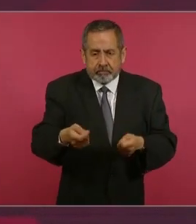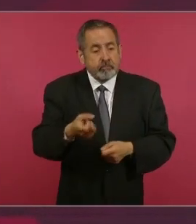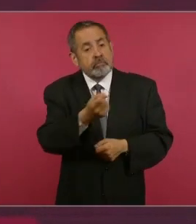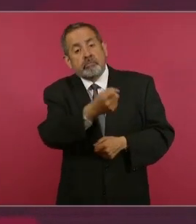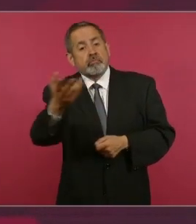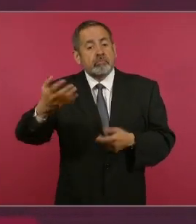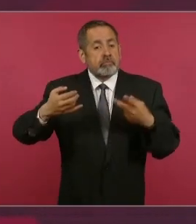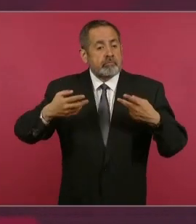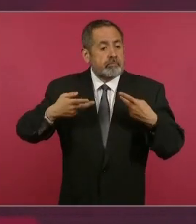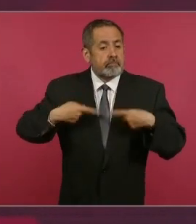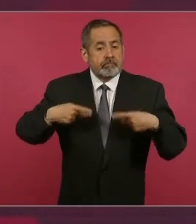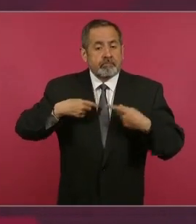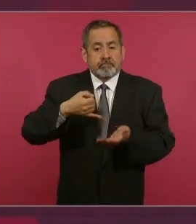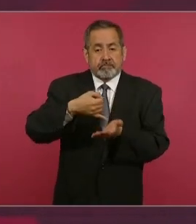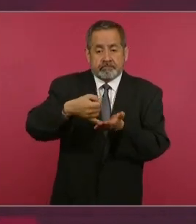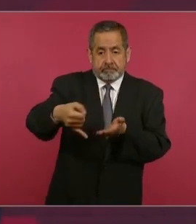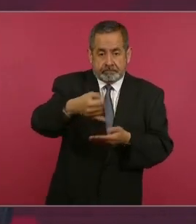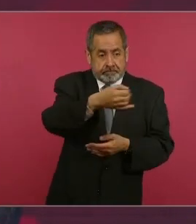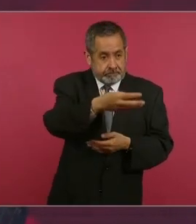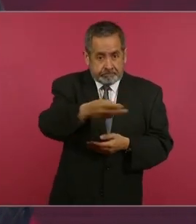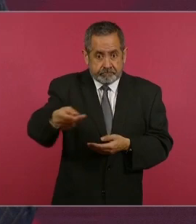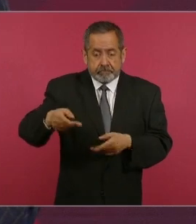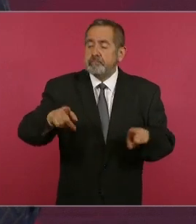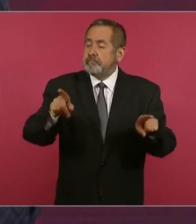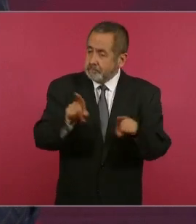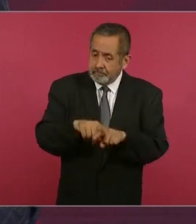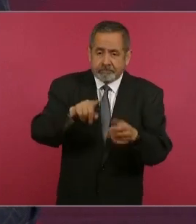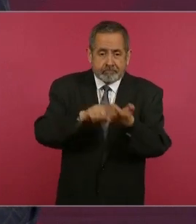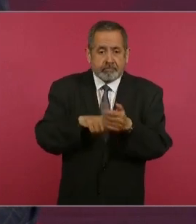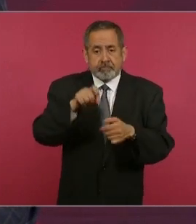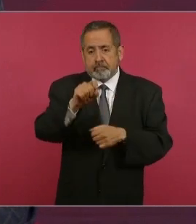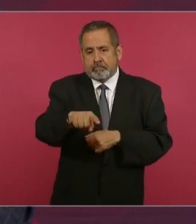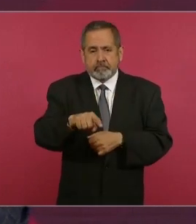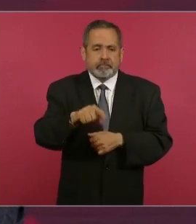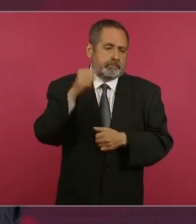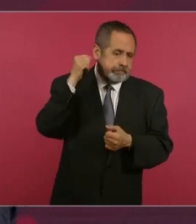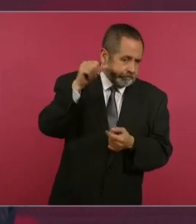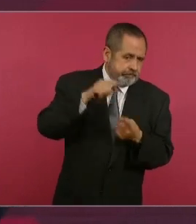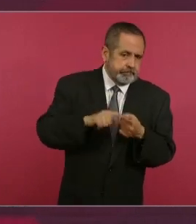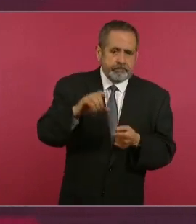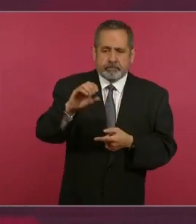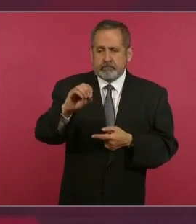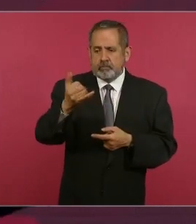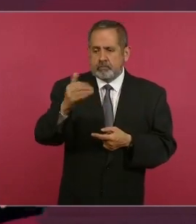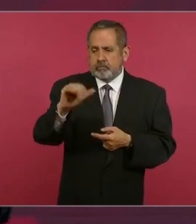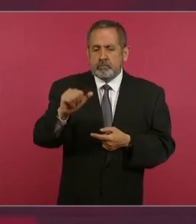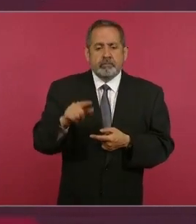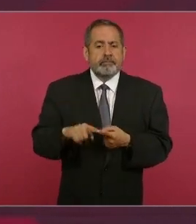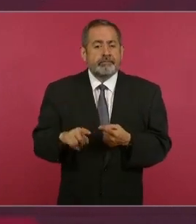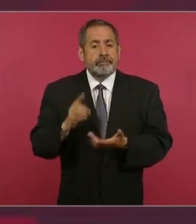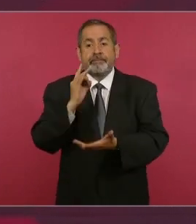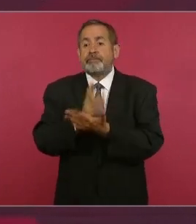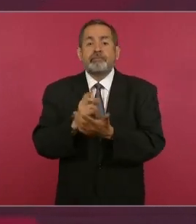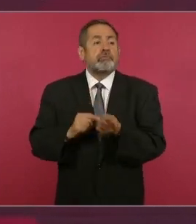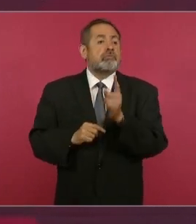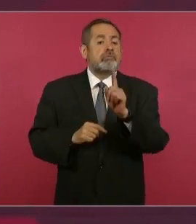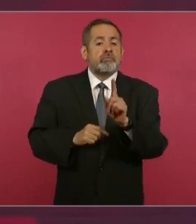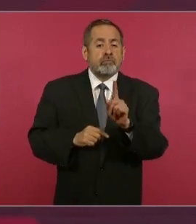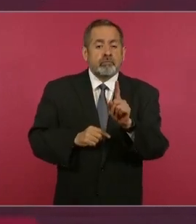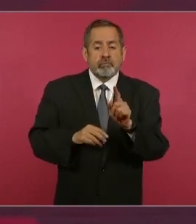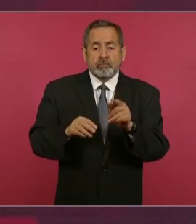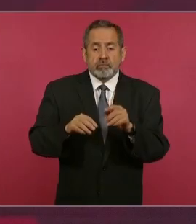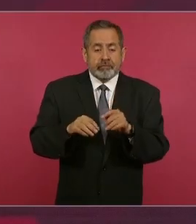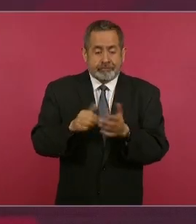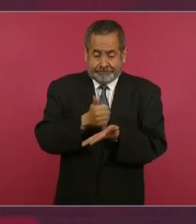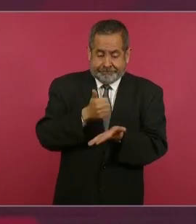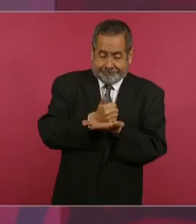bastante población rural en Acapulco y en Coyuca. No es nada más la ciudad